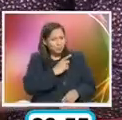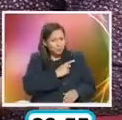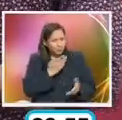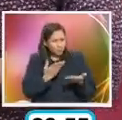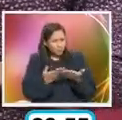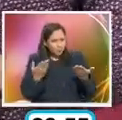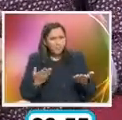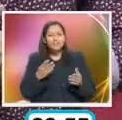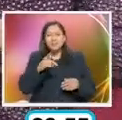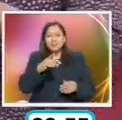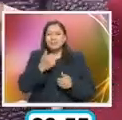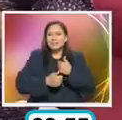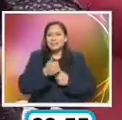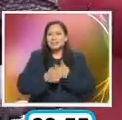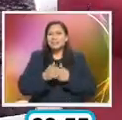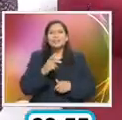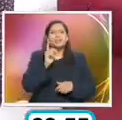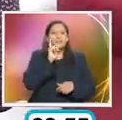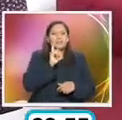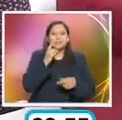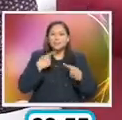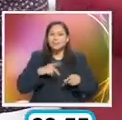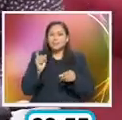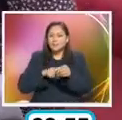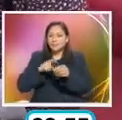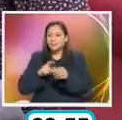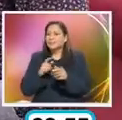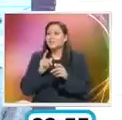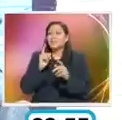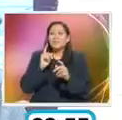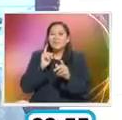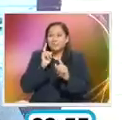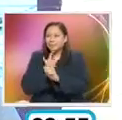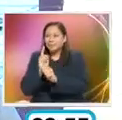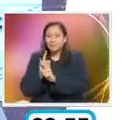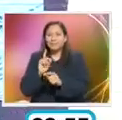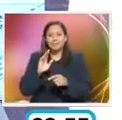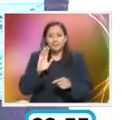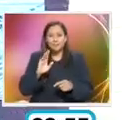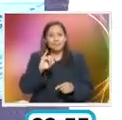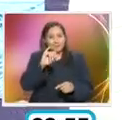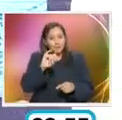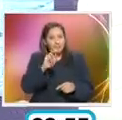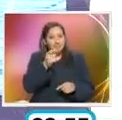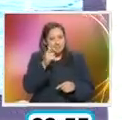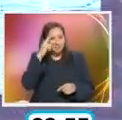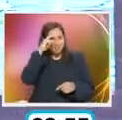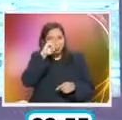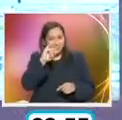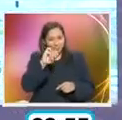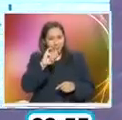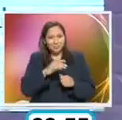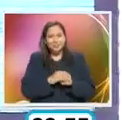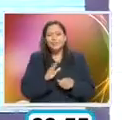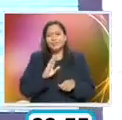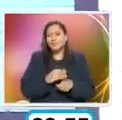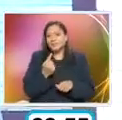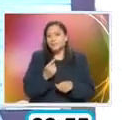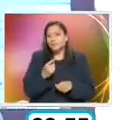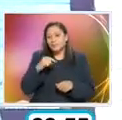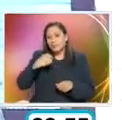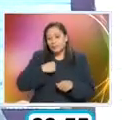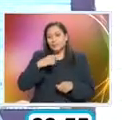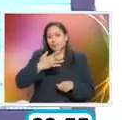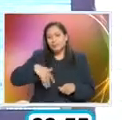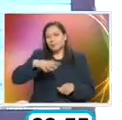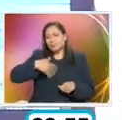solo, buscando a tus seguidores. Sí, la verdad que es un poco difícil, porque digo, hay que